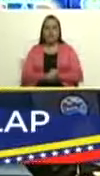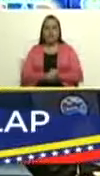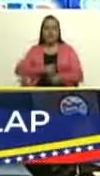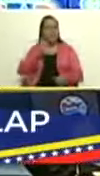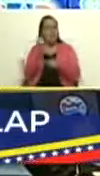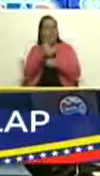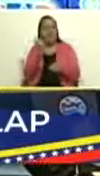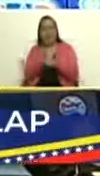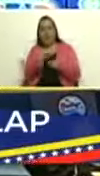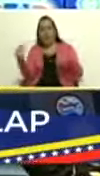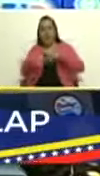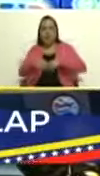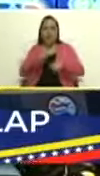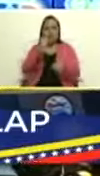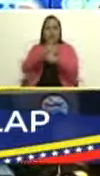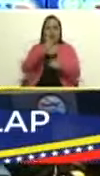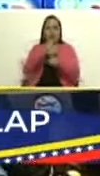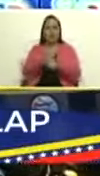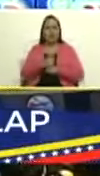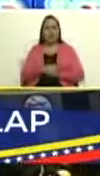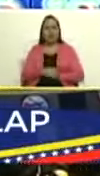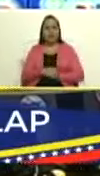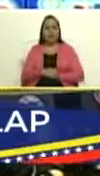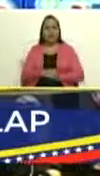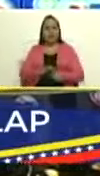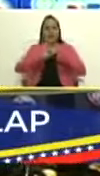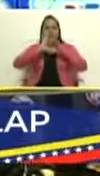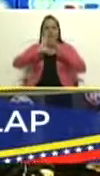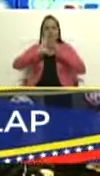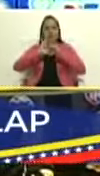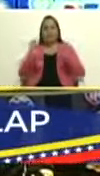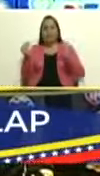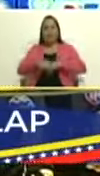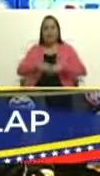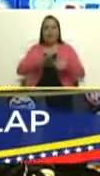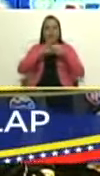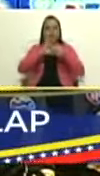Trabajo y más trabajo. Unión y más unión.